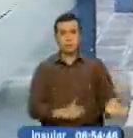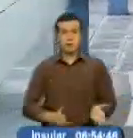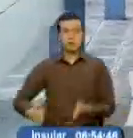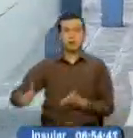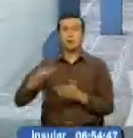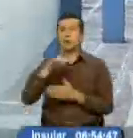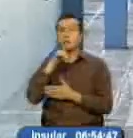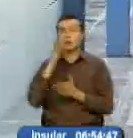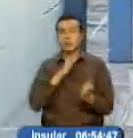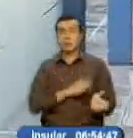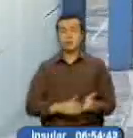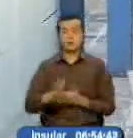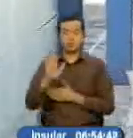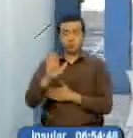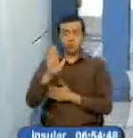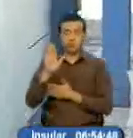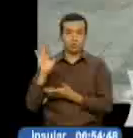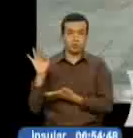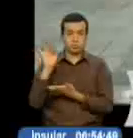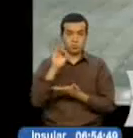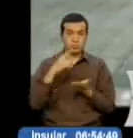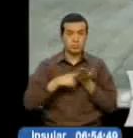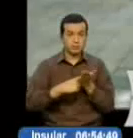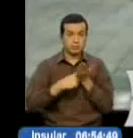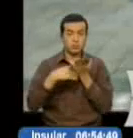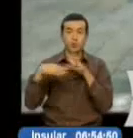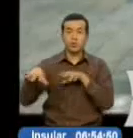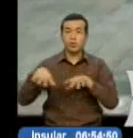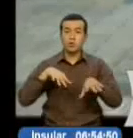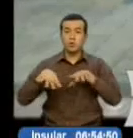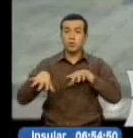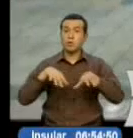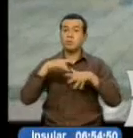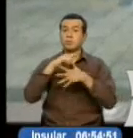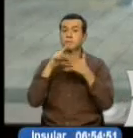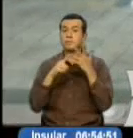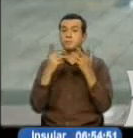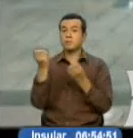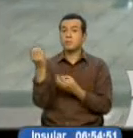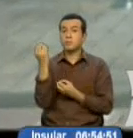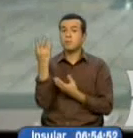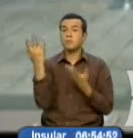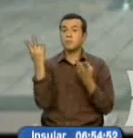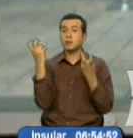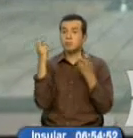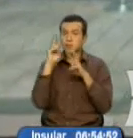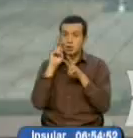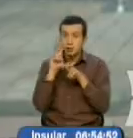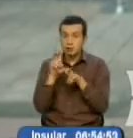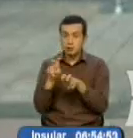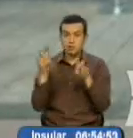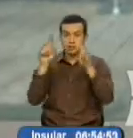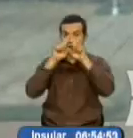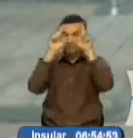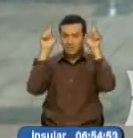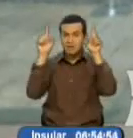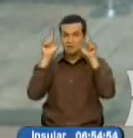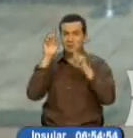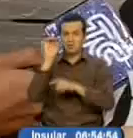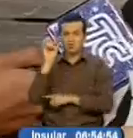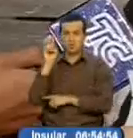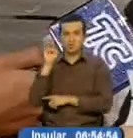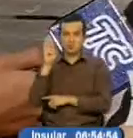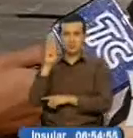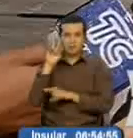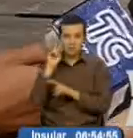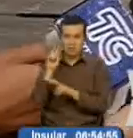de ruta que seguirá dicha delegación y coordinar las acciones para obtener información sobre la investigación del caso de corrupción de Odebrecht.